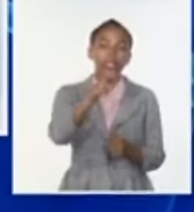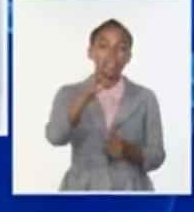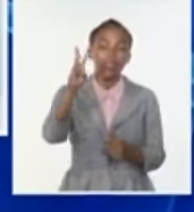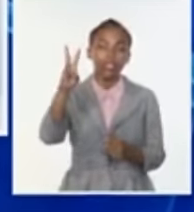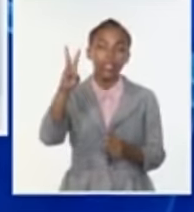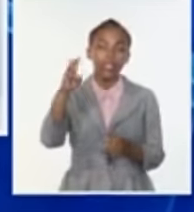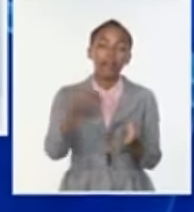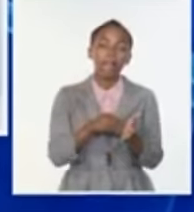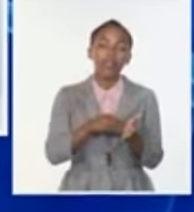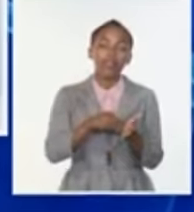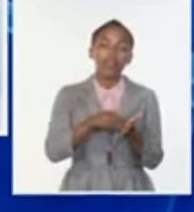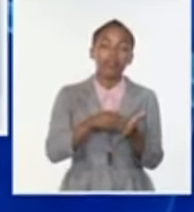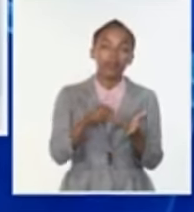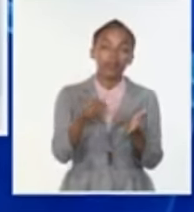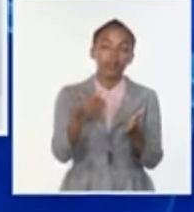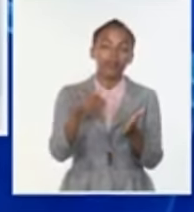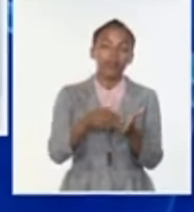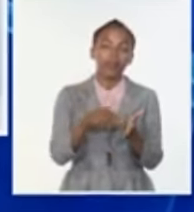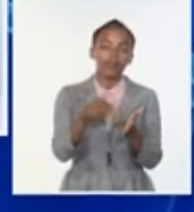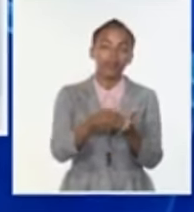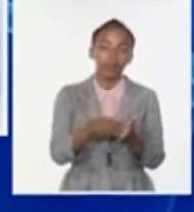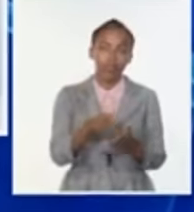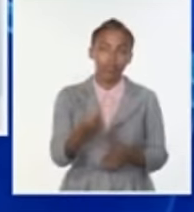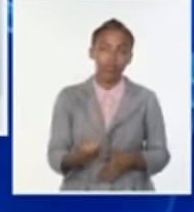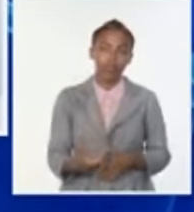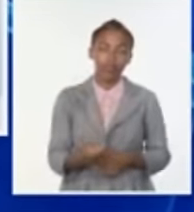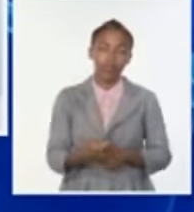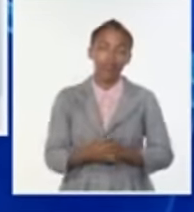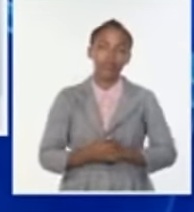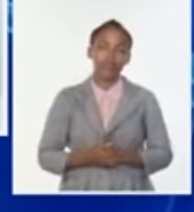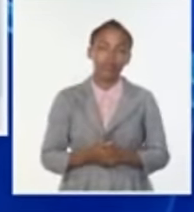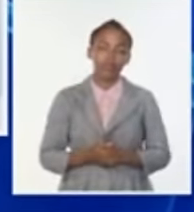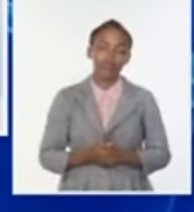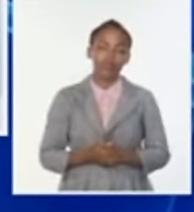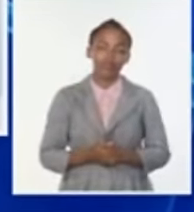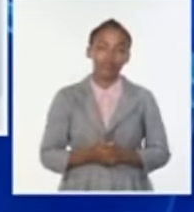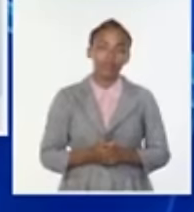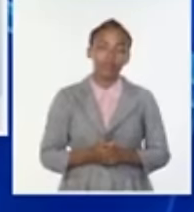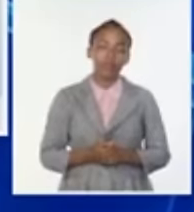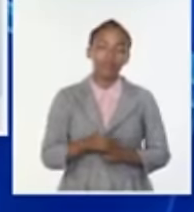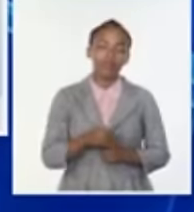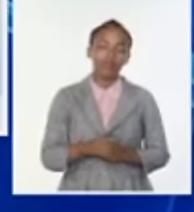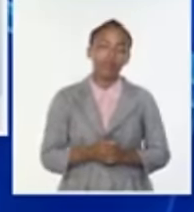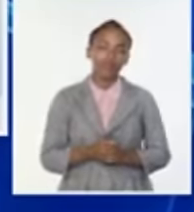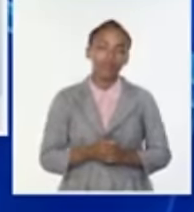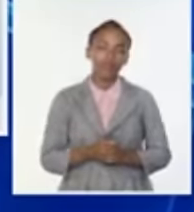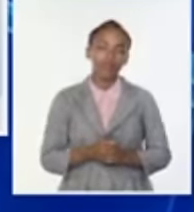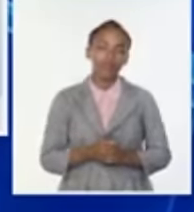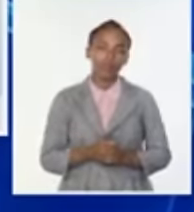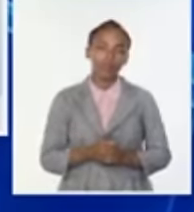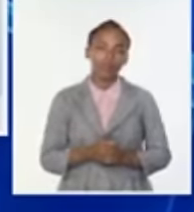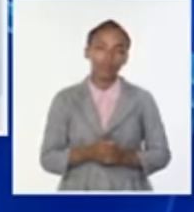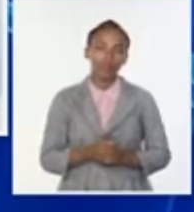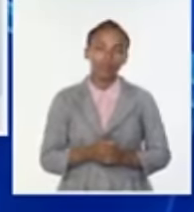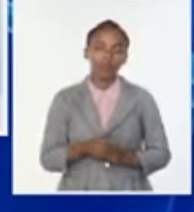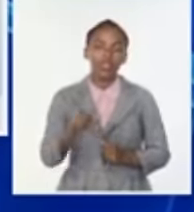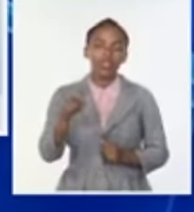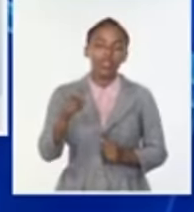están planificados del presupuesto para subsidiar. ¿Qué cosa es lo que